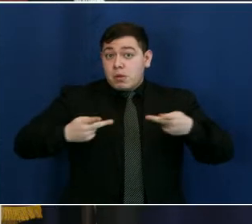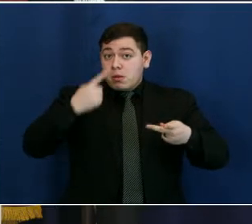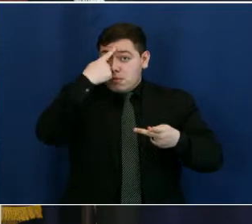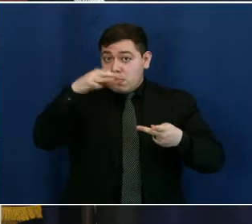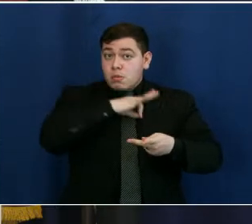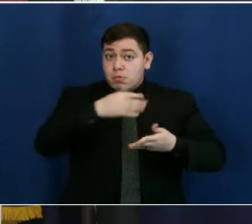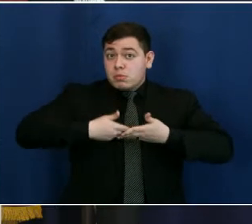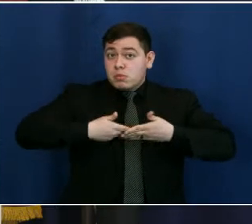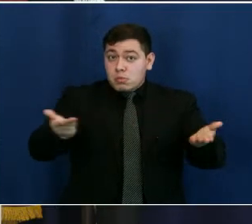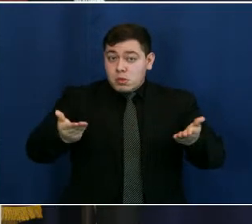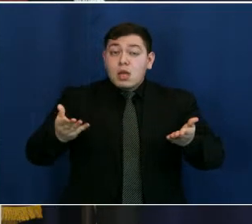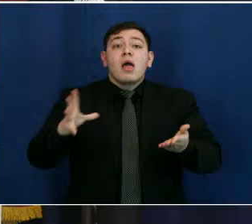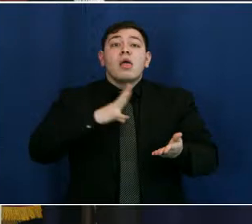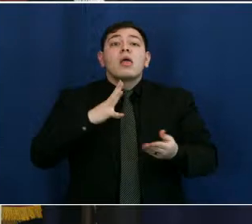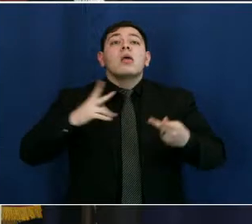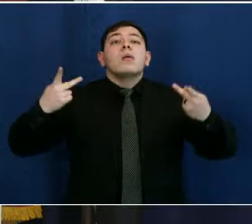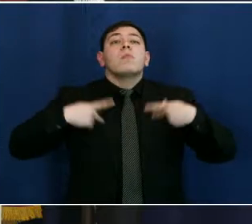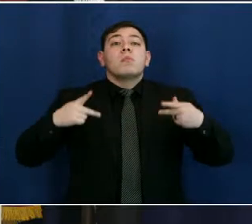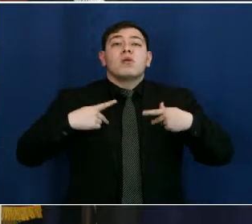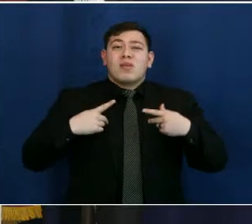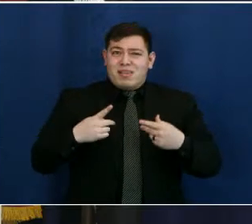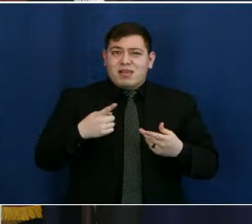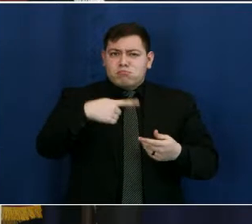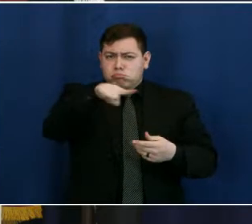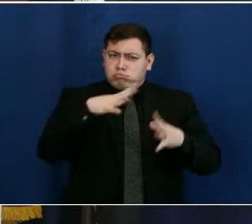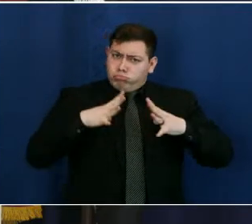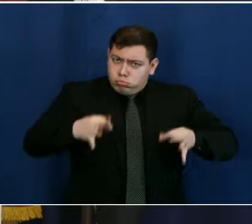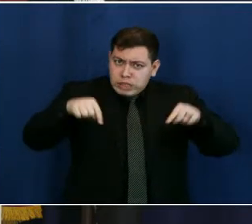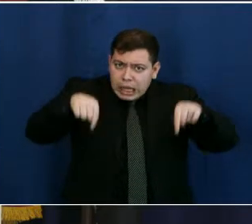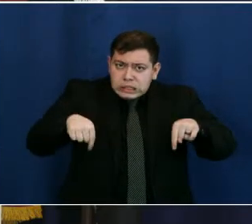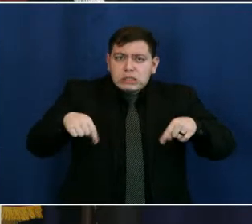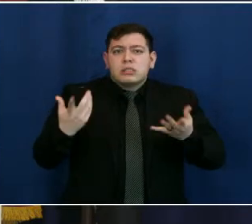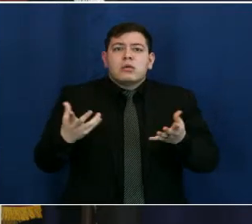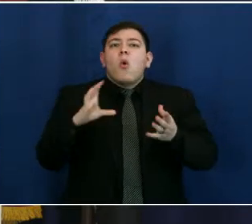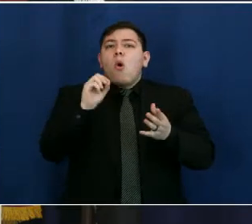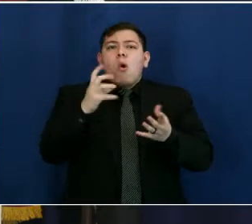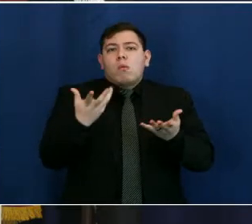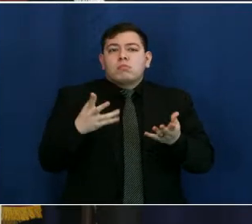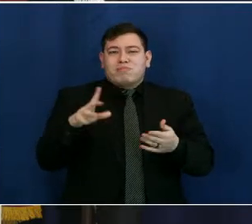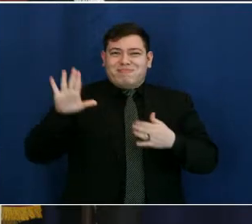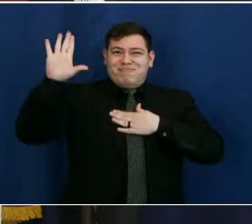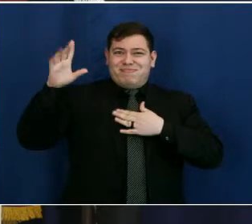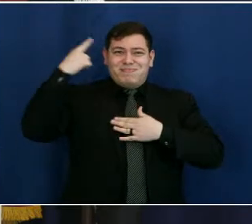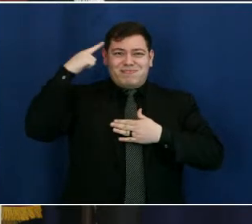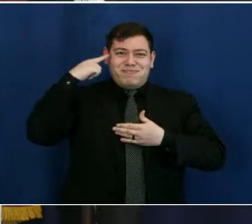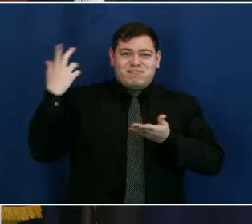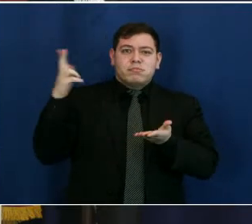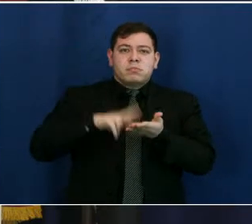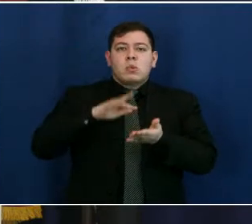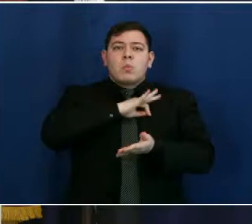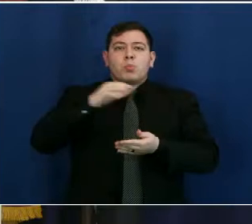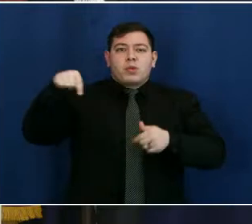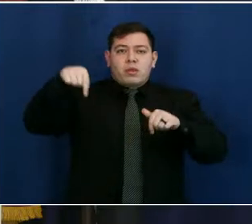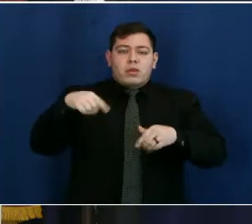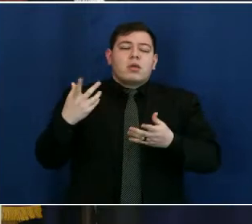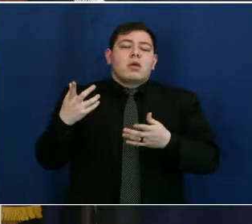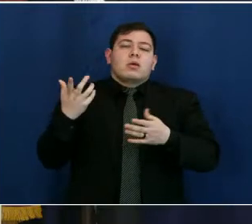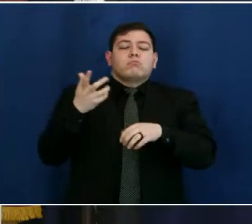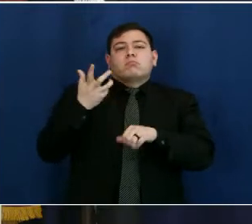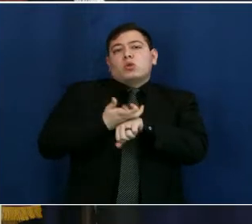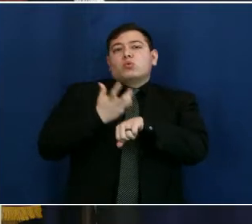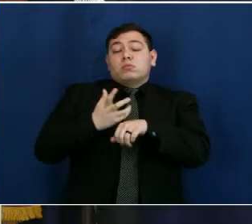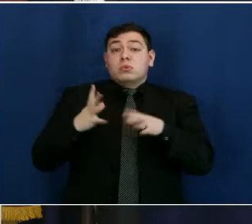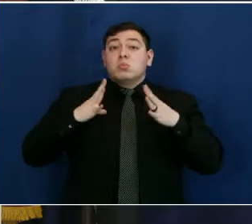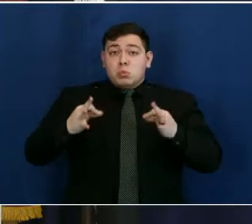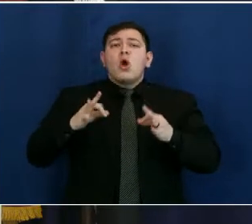personas que son residentes o ciudadanos y aquellas personas también que no tengan documentos pueden tener acceso a la